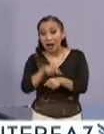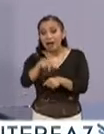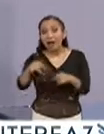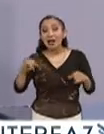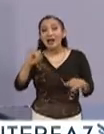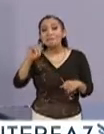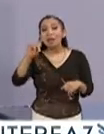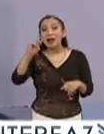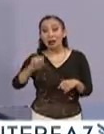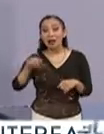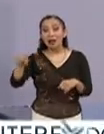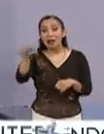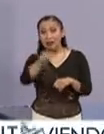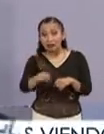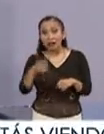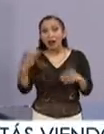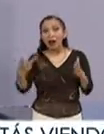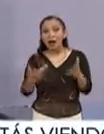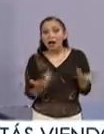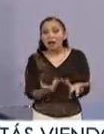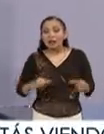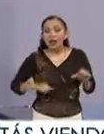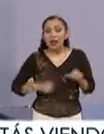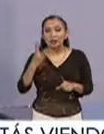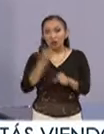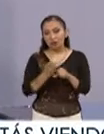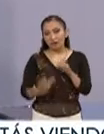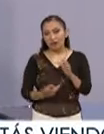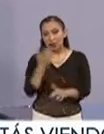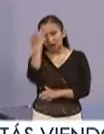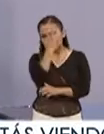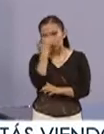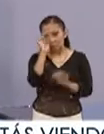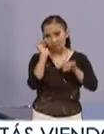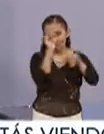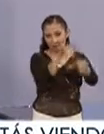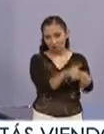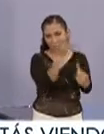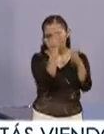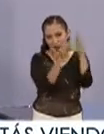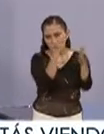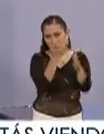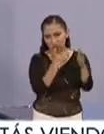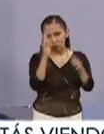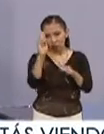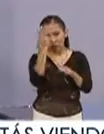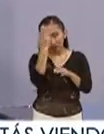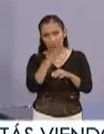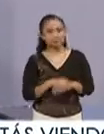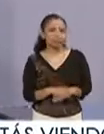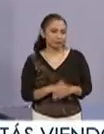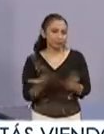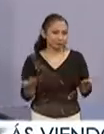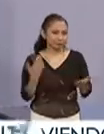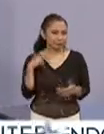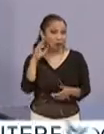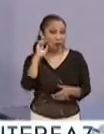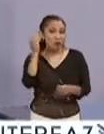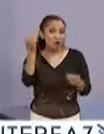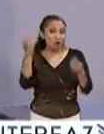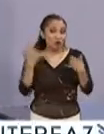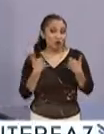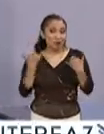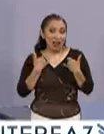el Instituto Politécnico Nacional realizó la segunda vuelta de su examen de admisión para el nivel superior. Me imagino que